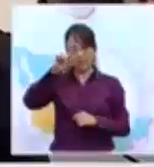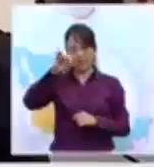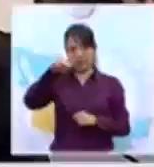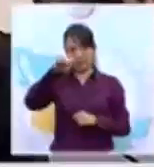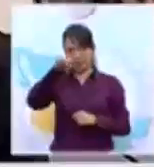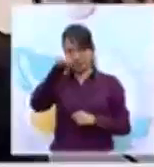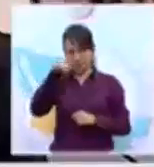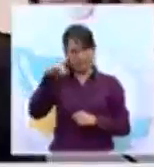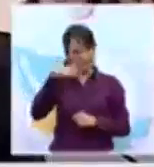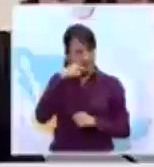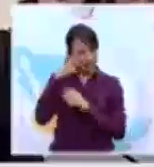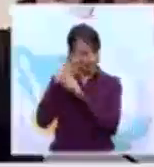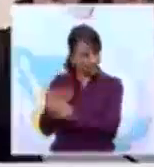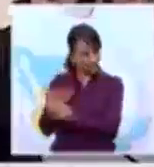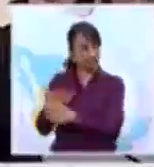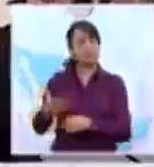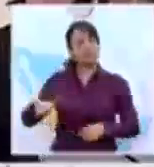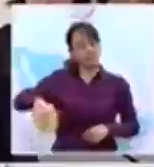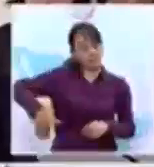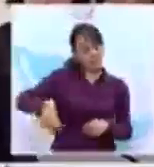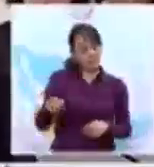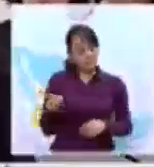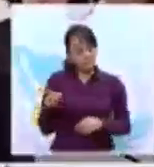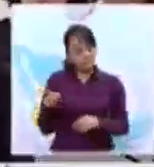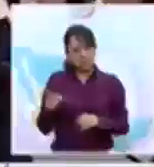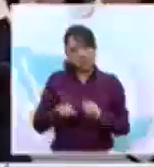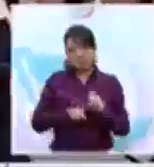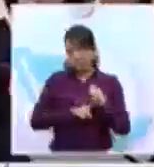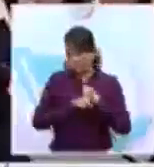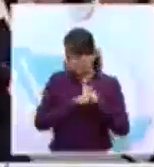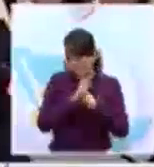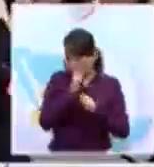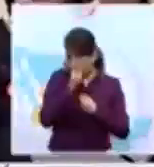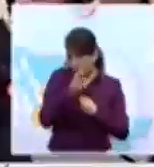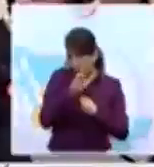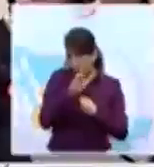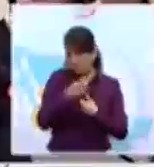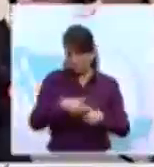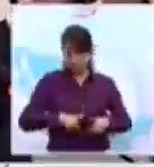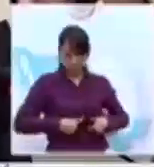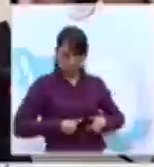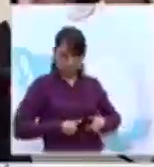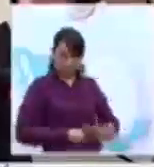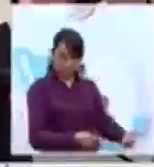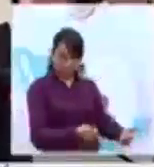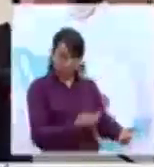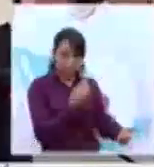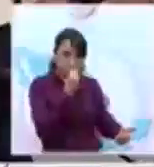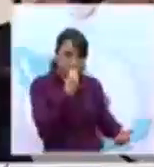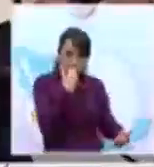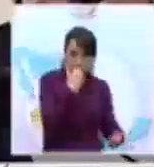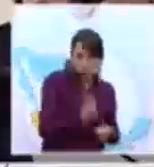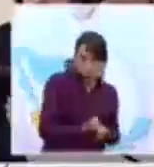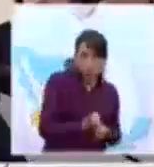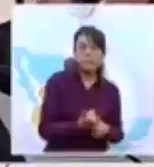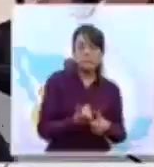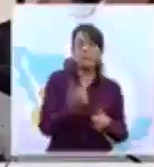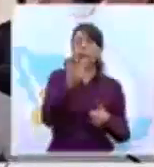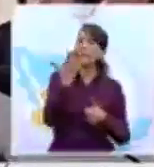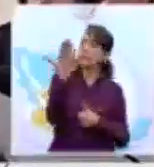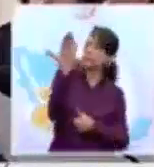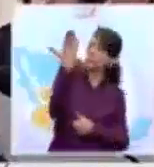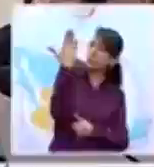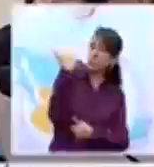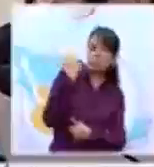es solamente un problema de desnutrición. Hace años teníamos un problema grave de desnutrición y